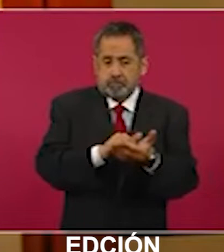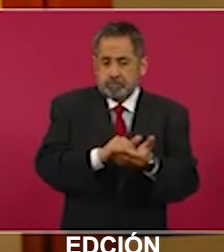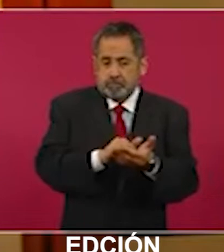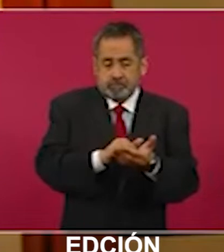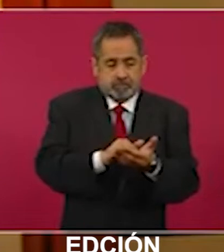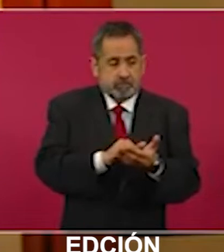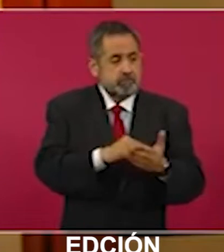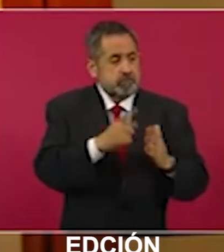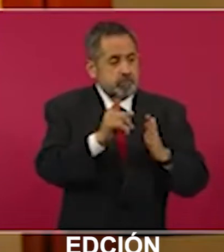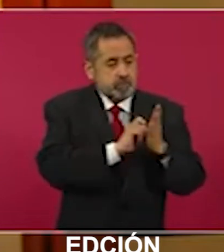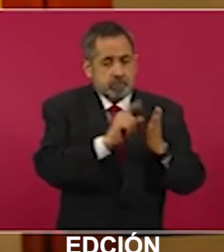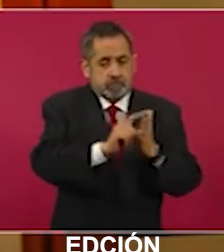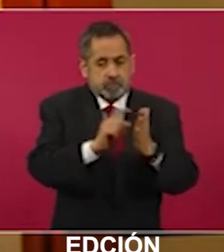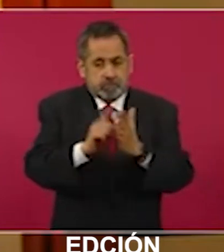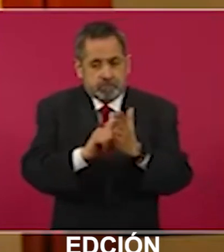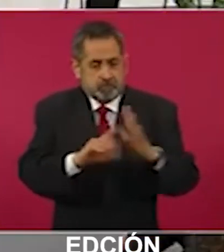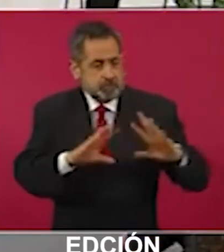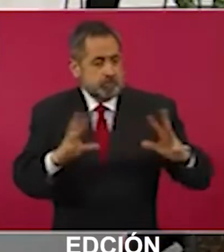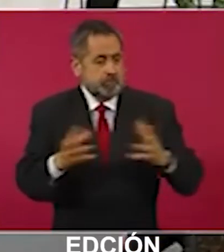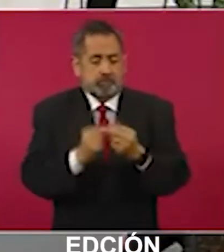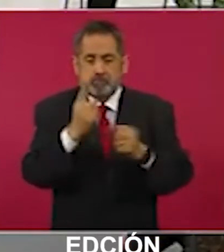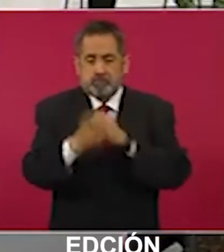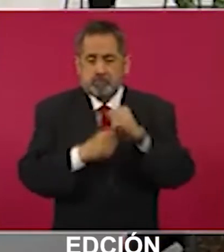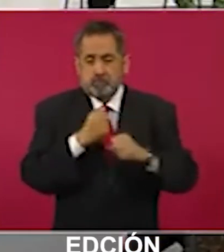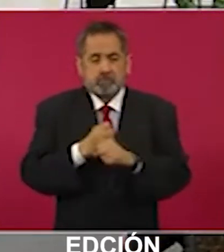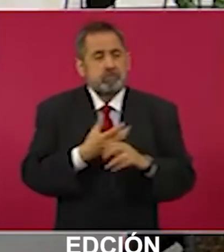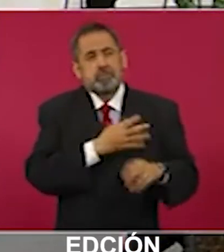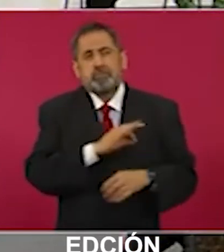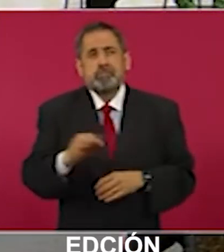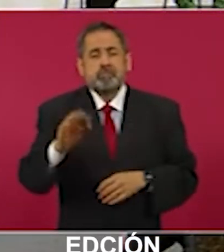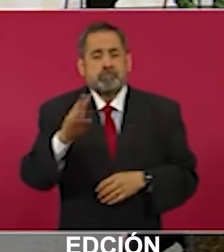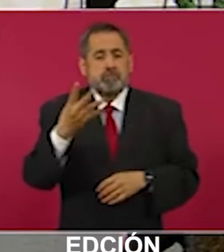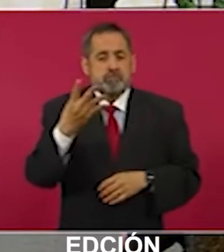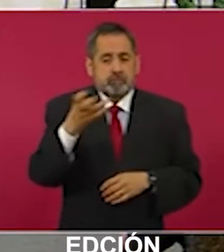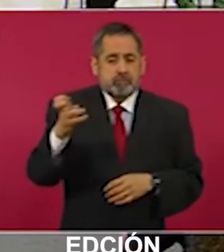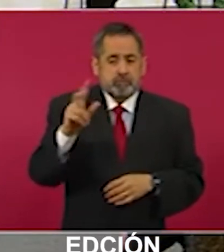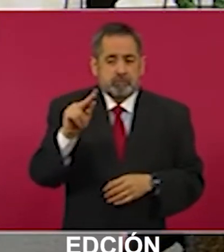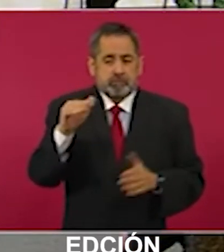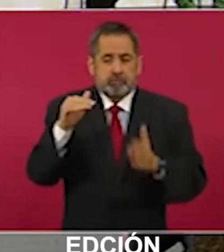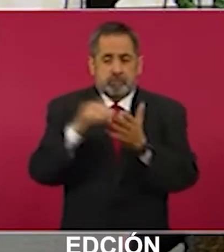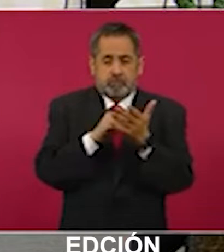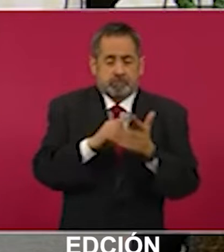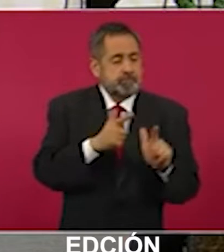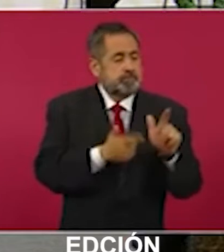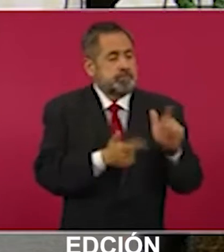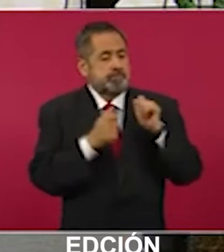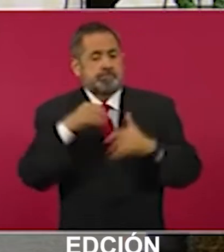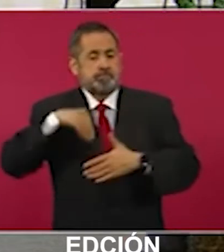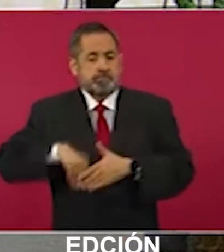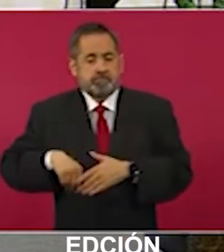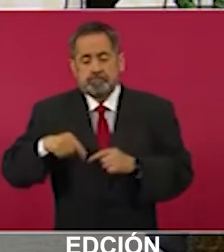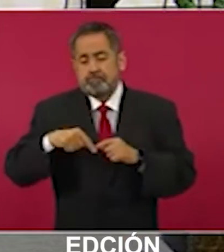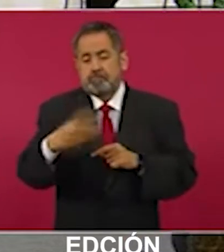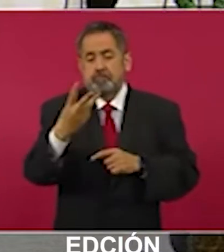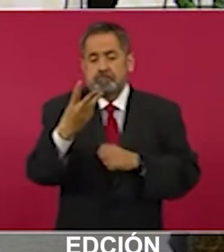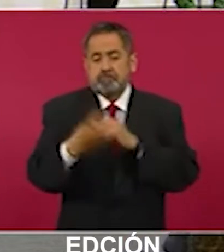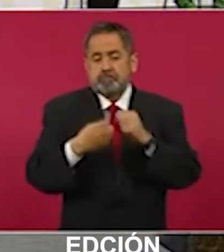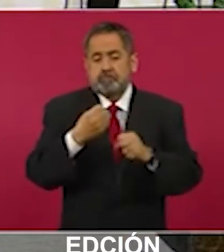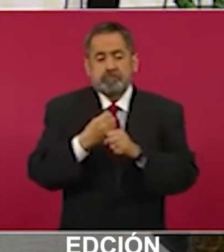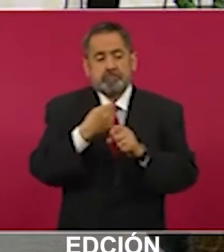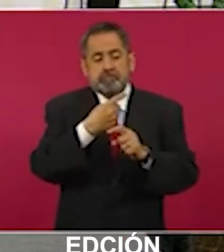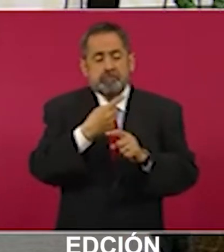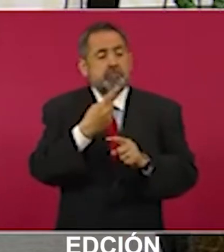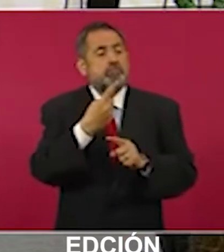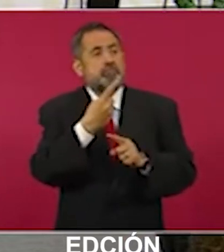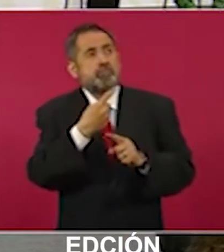Al año ya tienen 480,000 ahorrado. A los 3 años, 1,5 millones.